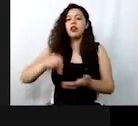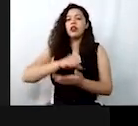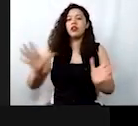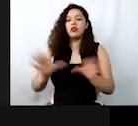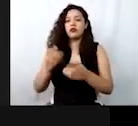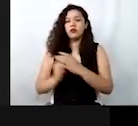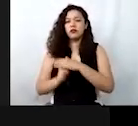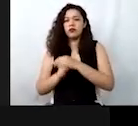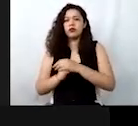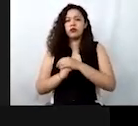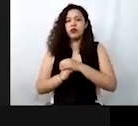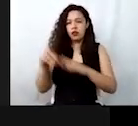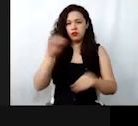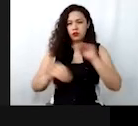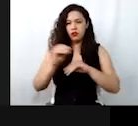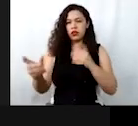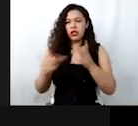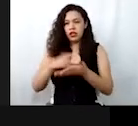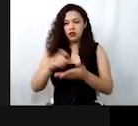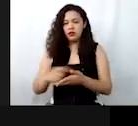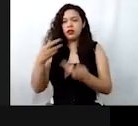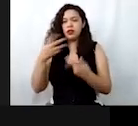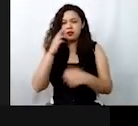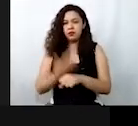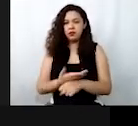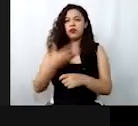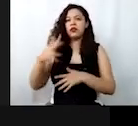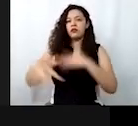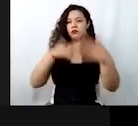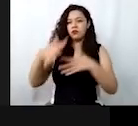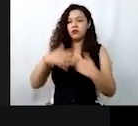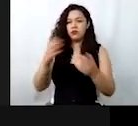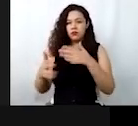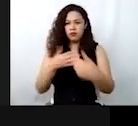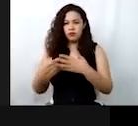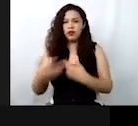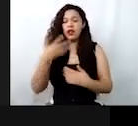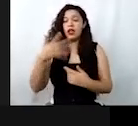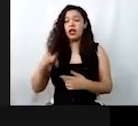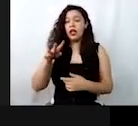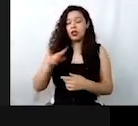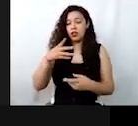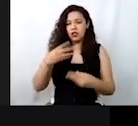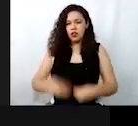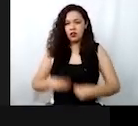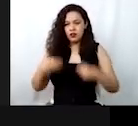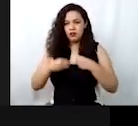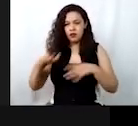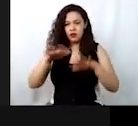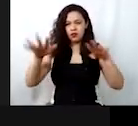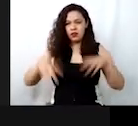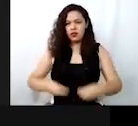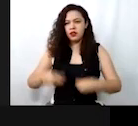12. Producción y consumo responsables. 13. Acciones por el clima. 14. Vida submarina. 15. Vida de ecosistemas